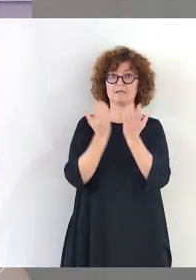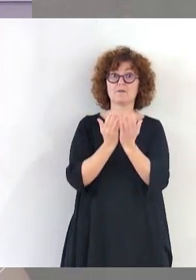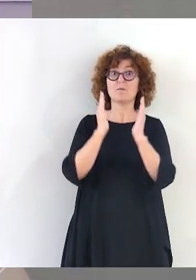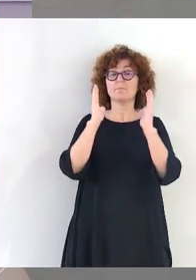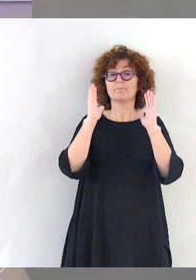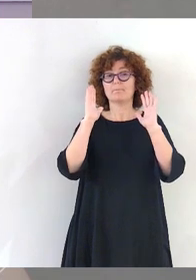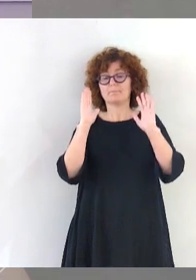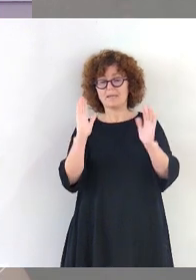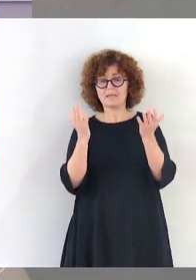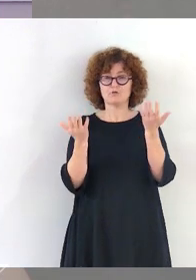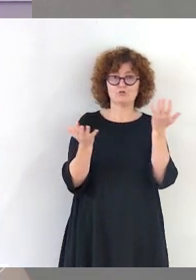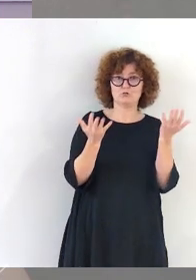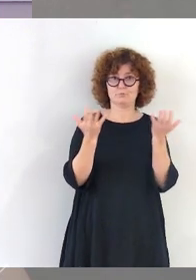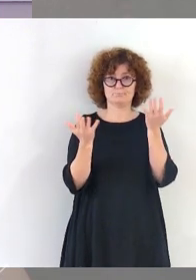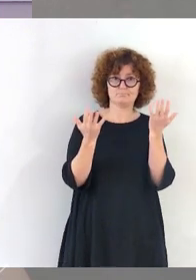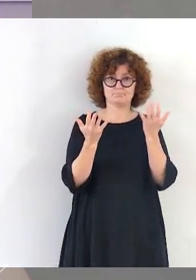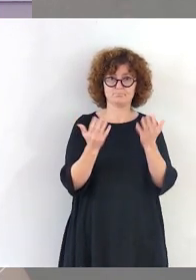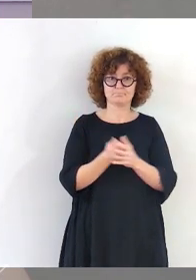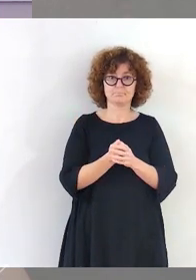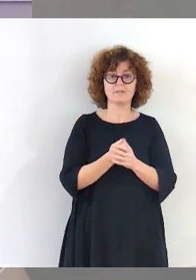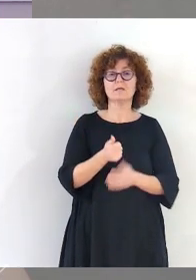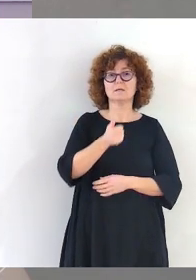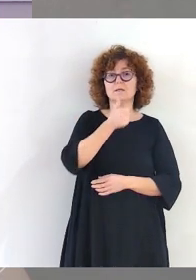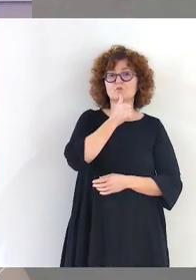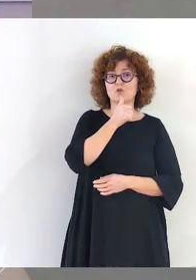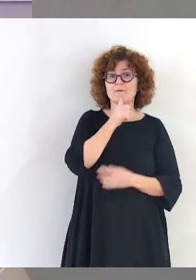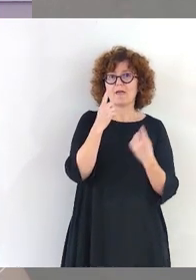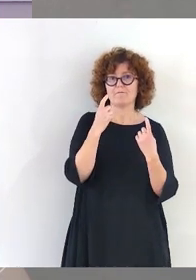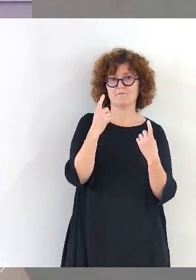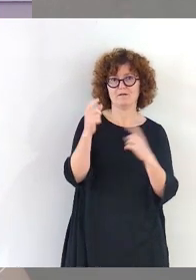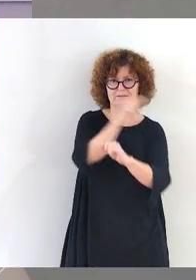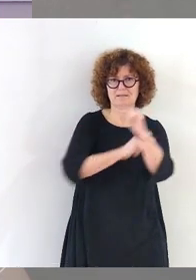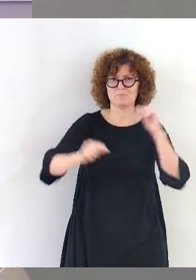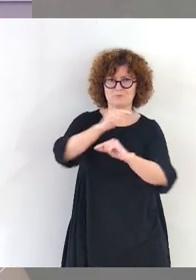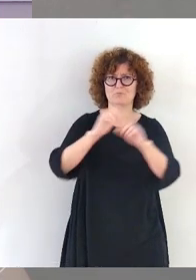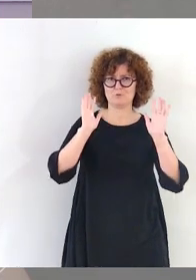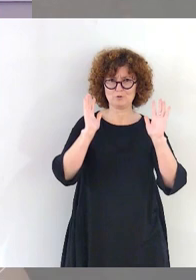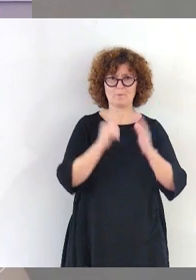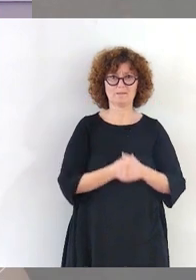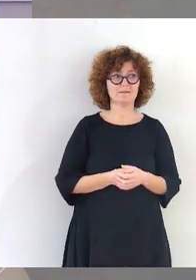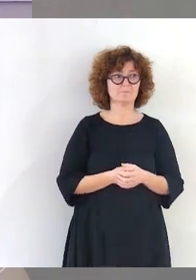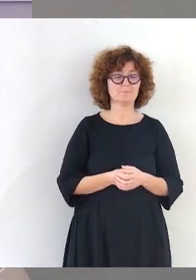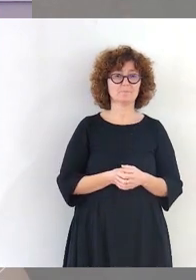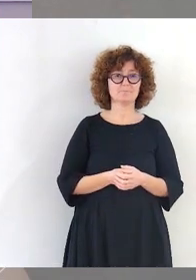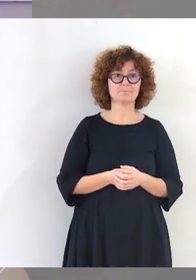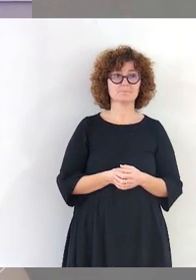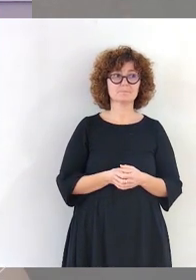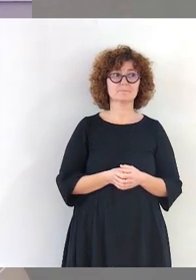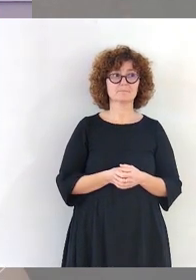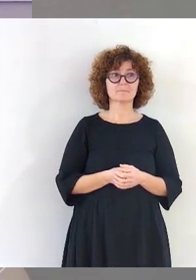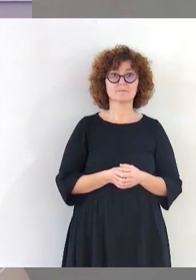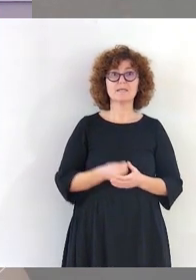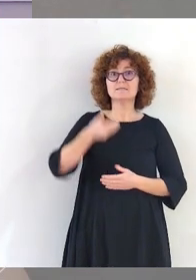estamos ahí en el que en el que queda es que eh mucha discusión es que es importante eh eh las